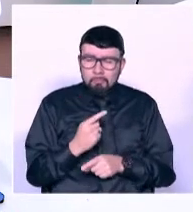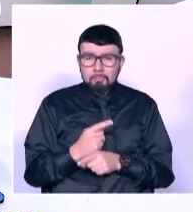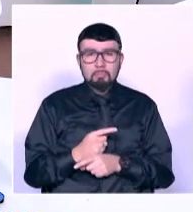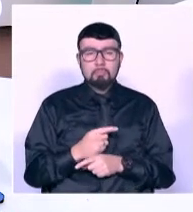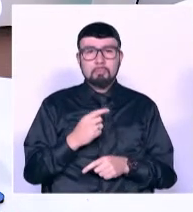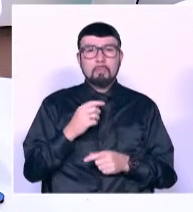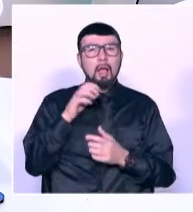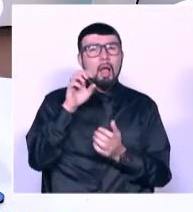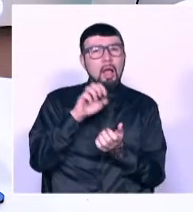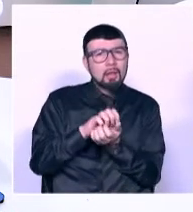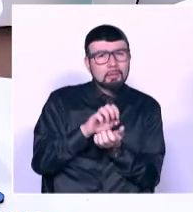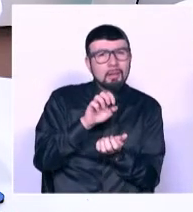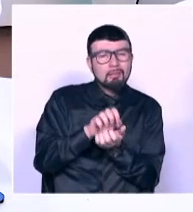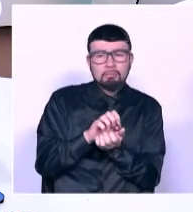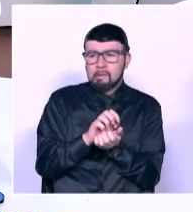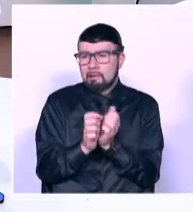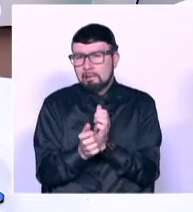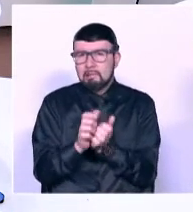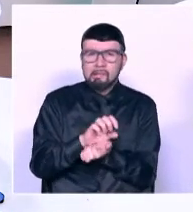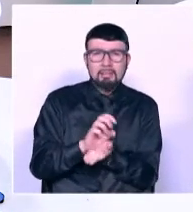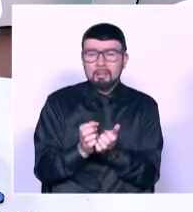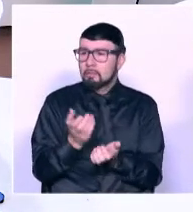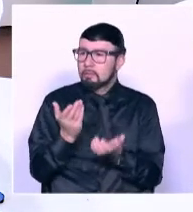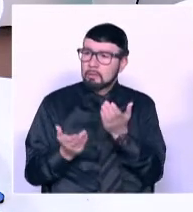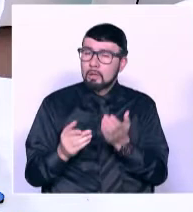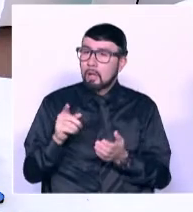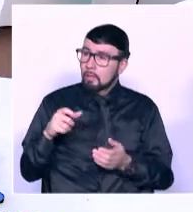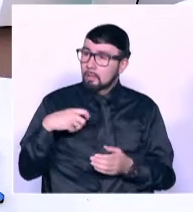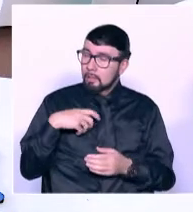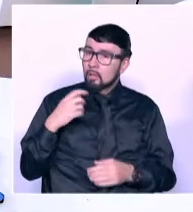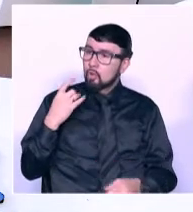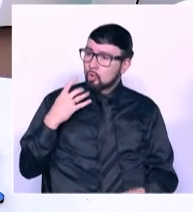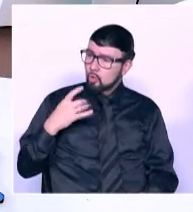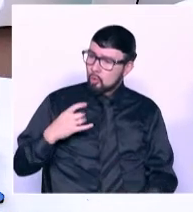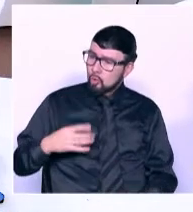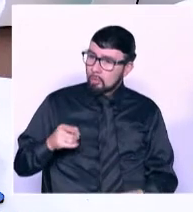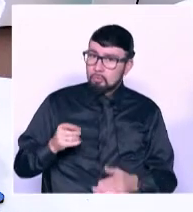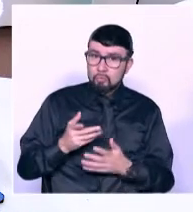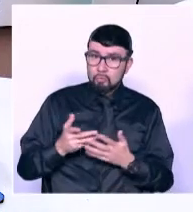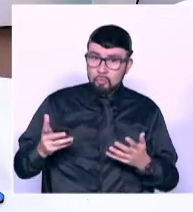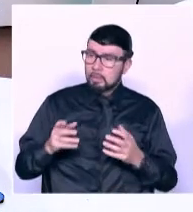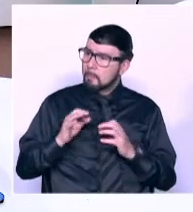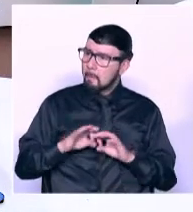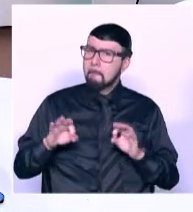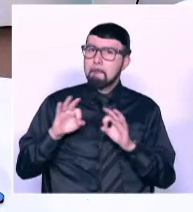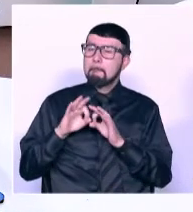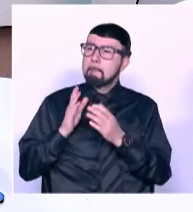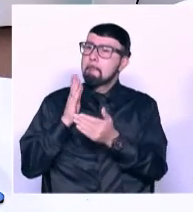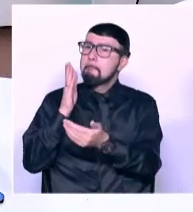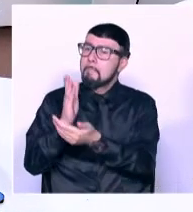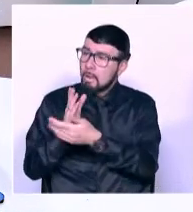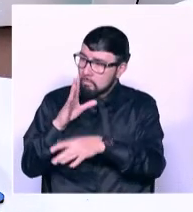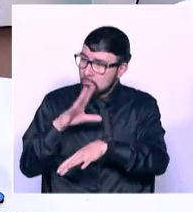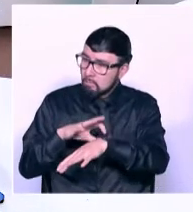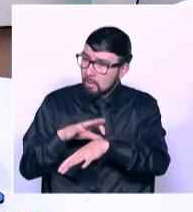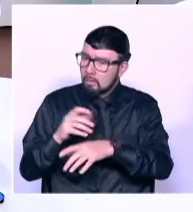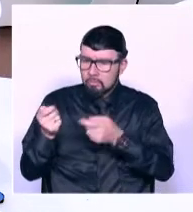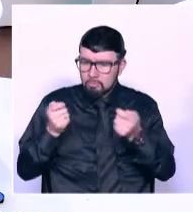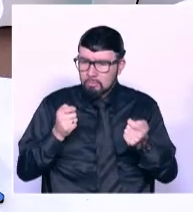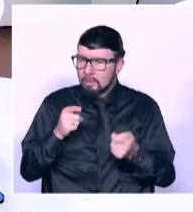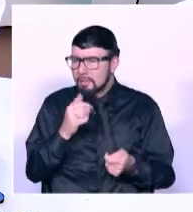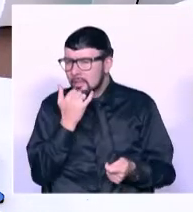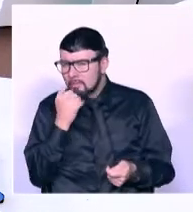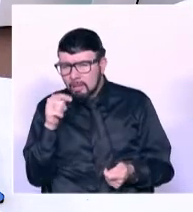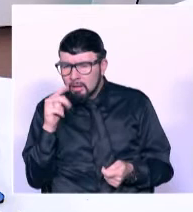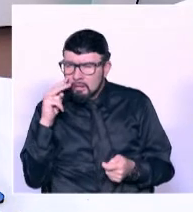en su mordida y que aparte está presentando estos dolores, lo más importante es que tenga una valoración entonces por odontología para ver qué es lo que está